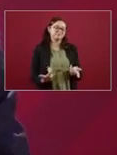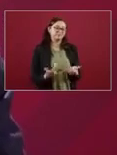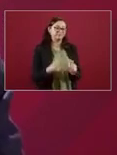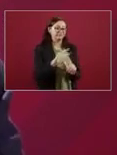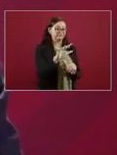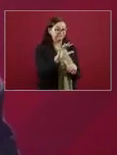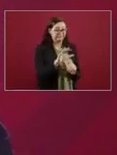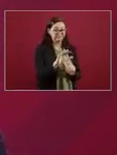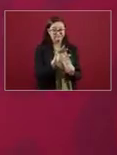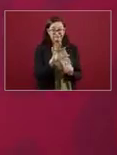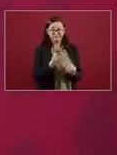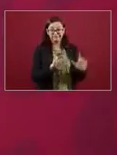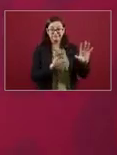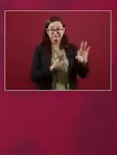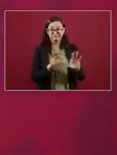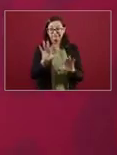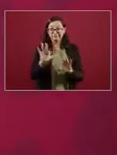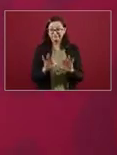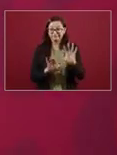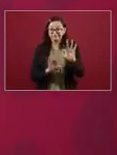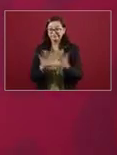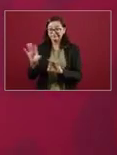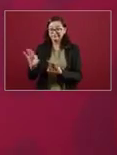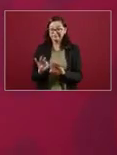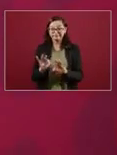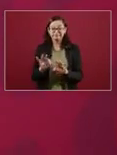Ya envié, no me esperé,